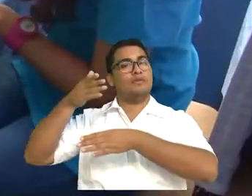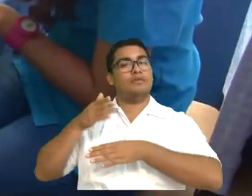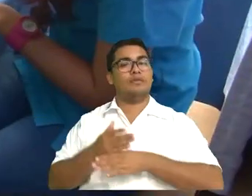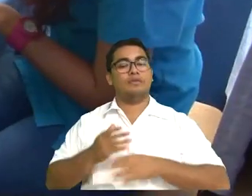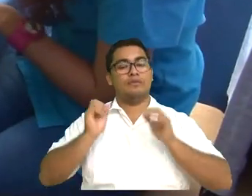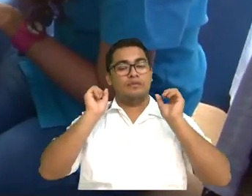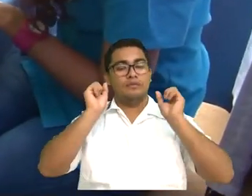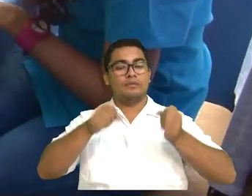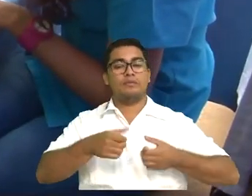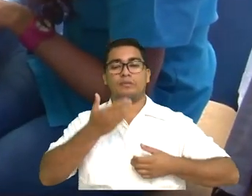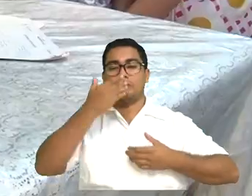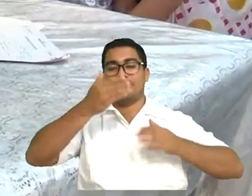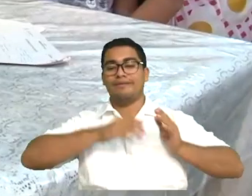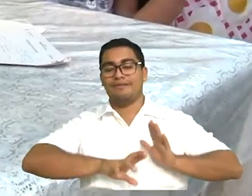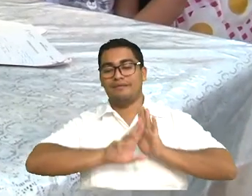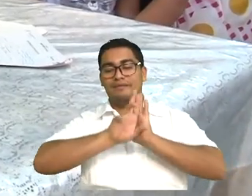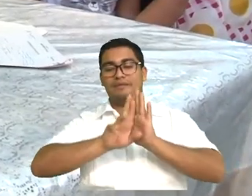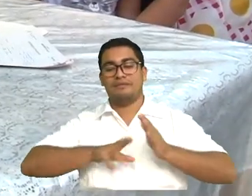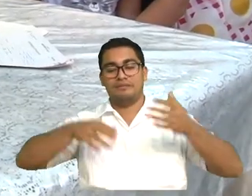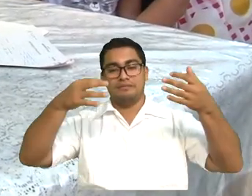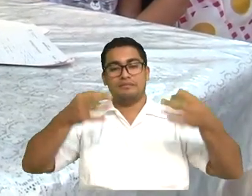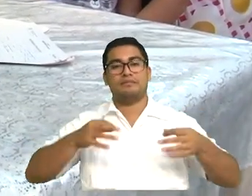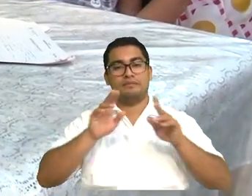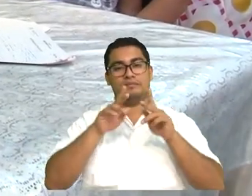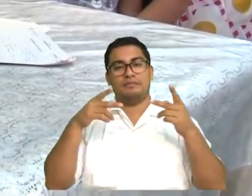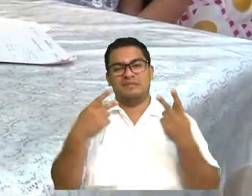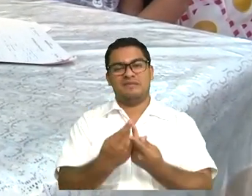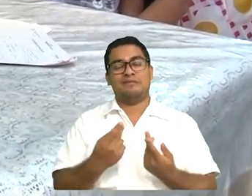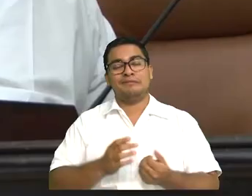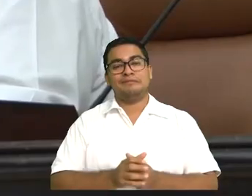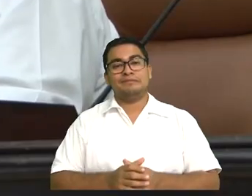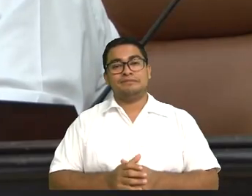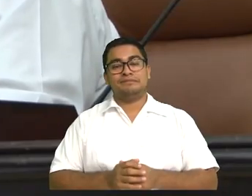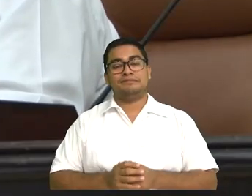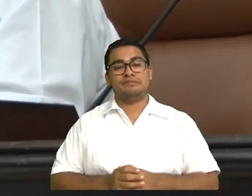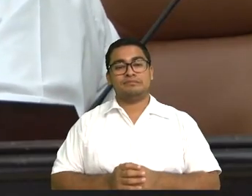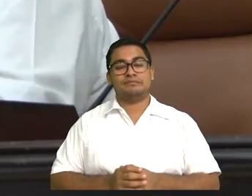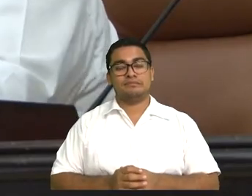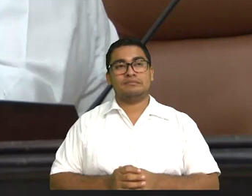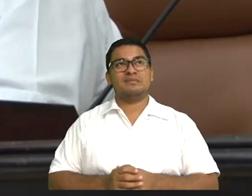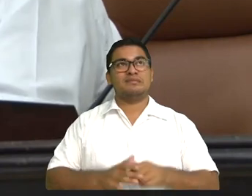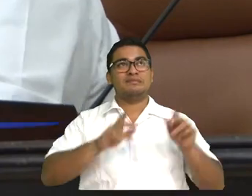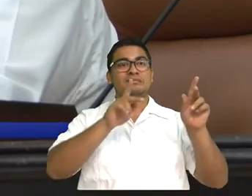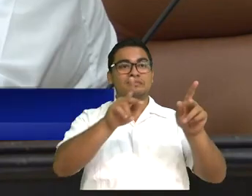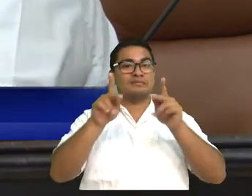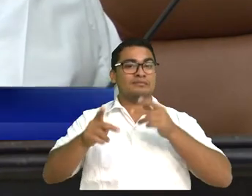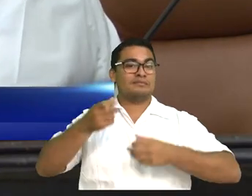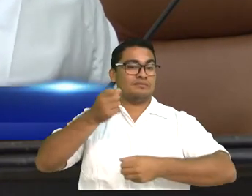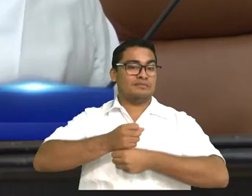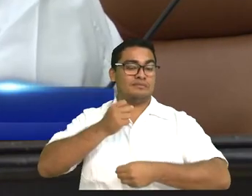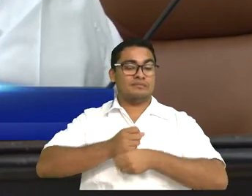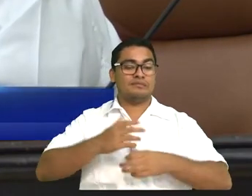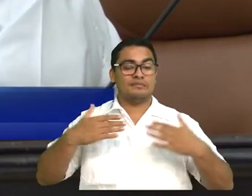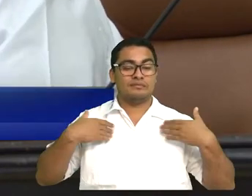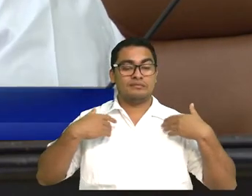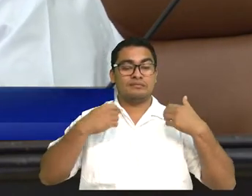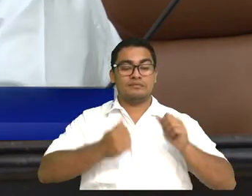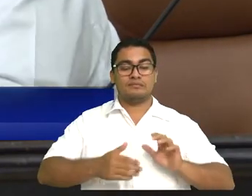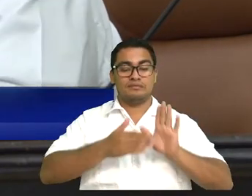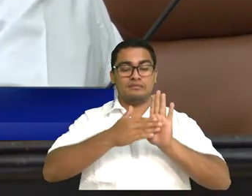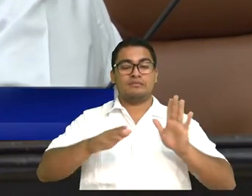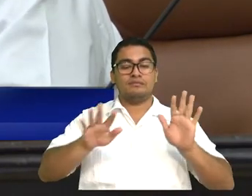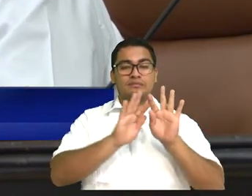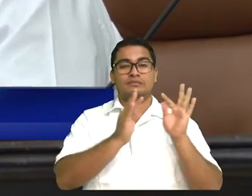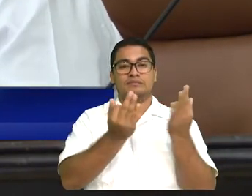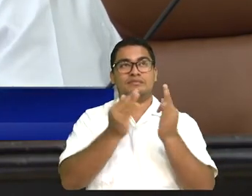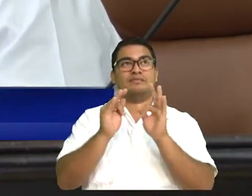de brindar respuestas adecuadas a nuestro pueblo. Los trabajadores de la salud y el modelo de salud familiar y comunitario